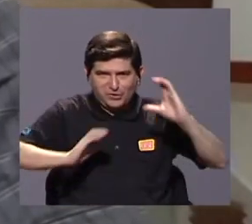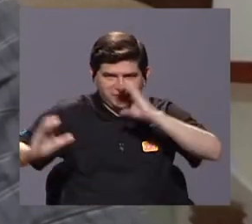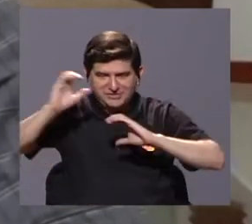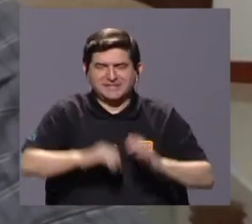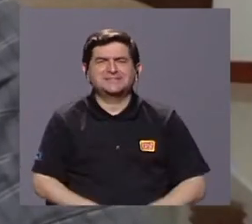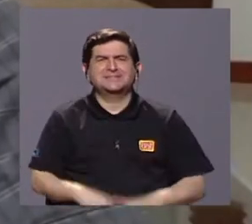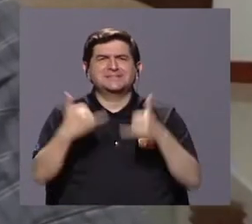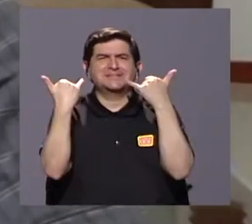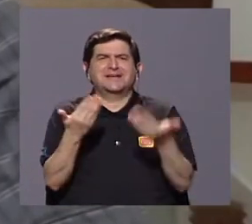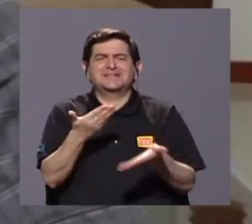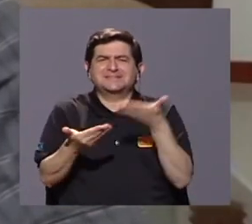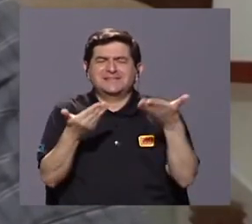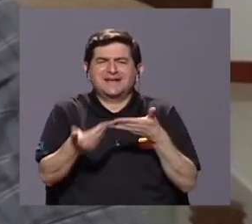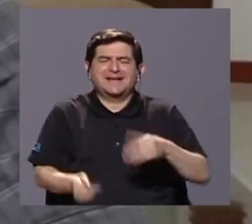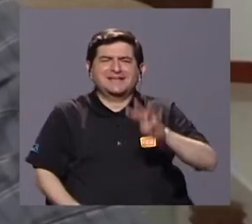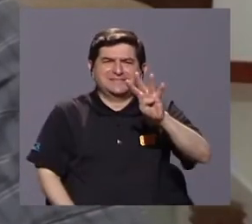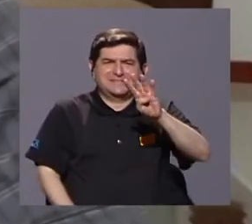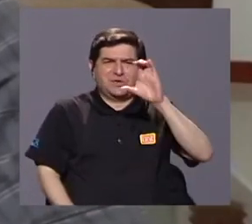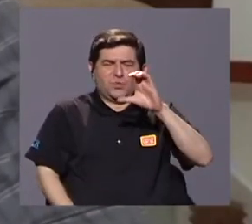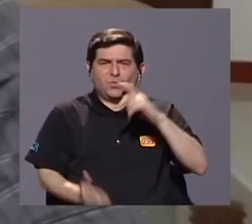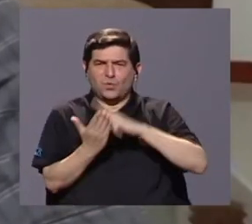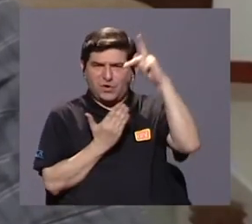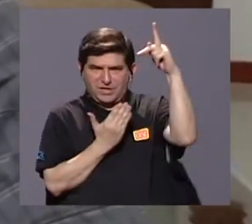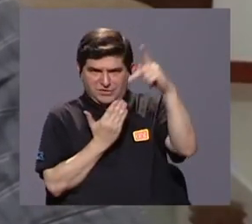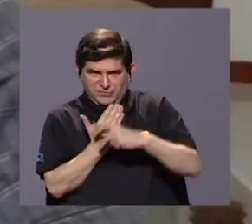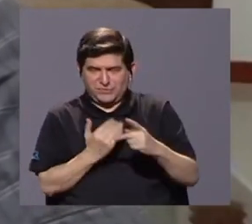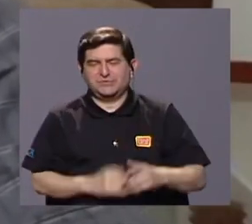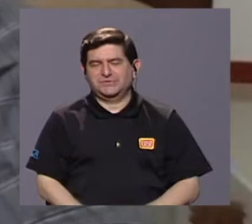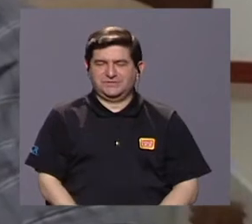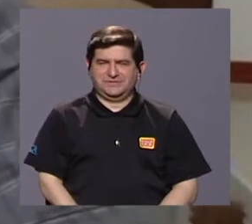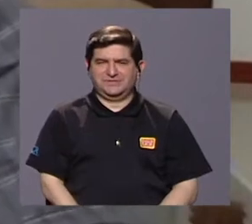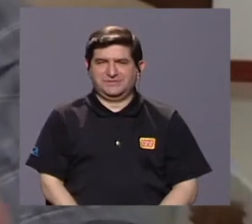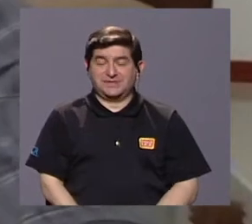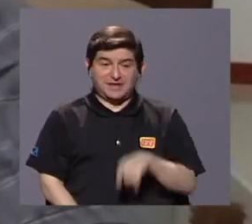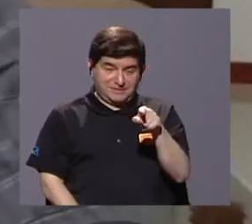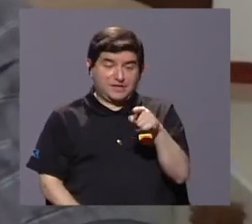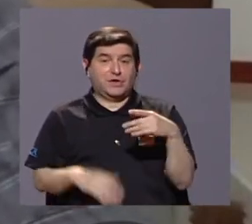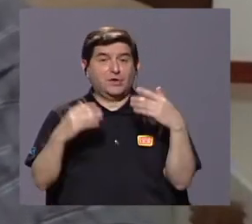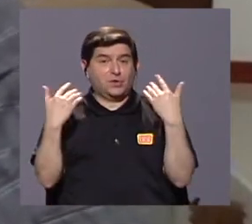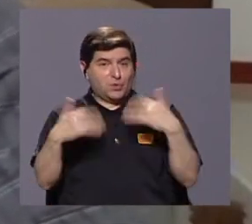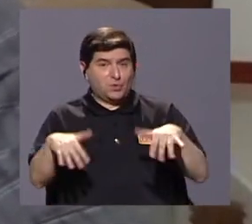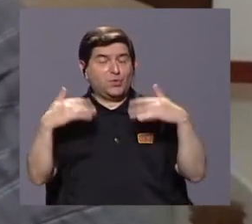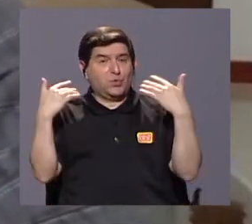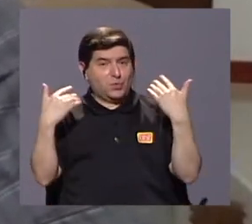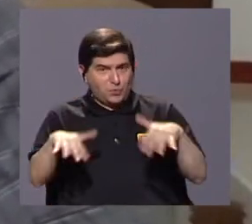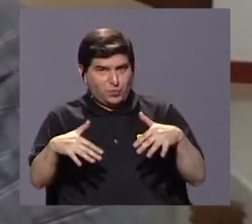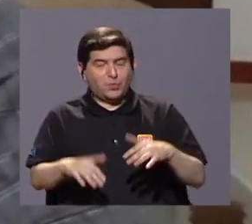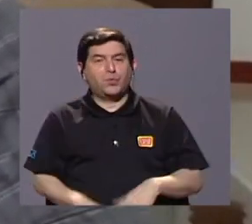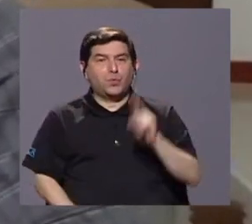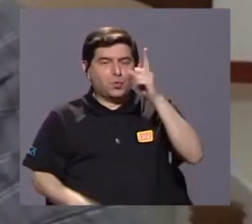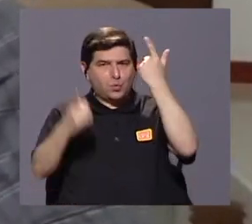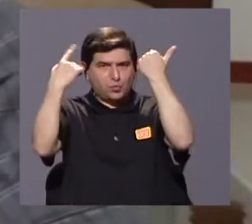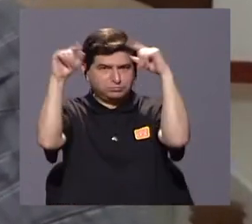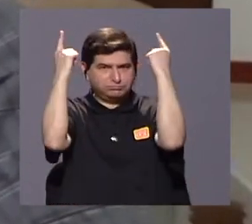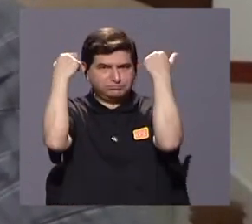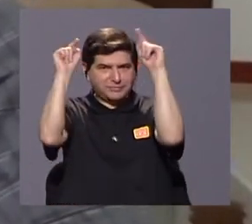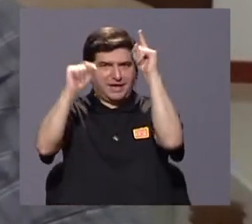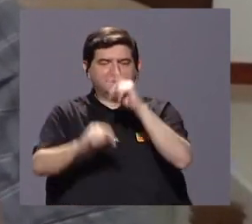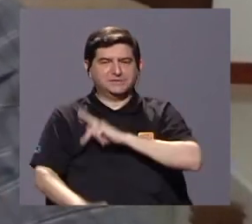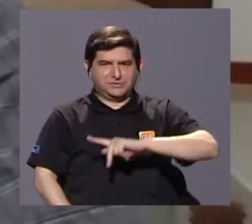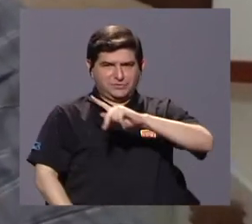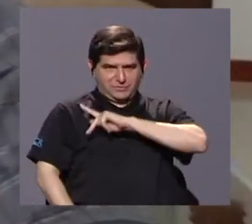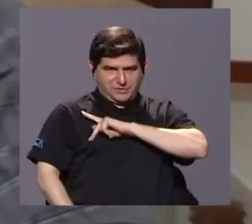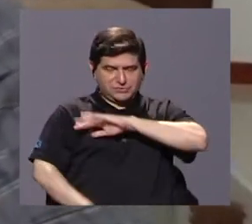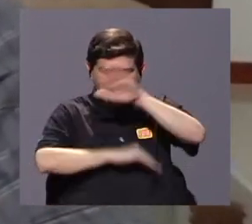Ya casi 400 programas, si mal no me equivoco, lo cual es todo, definitivamente todo un logro personal tuyo